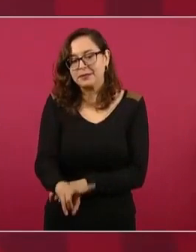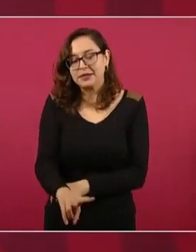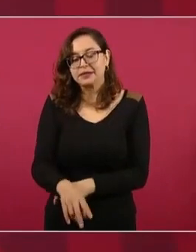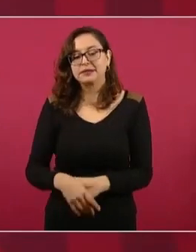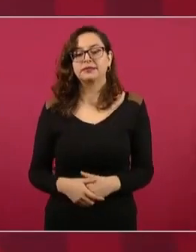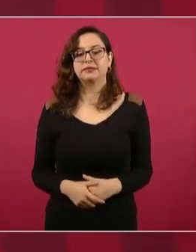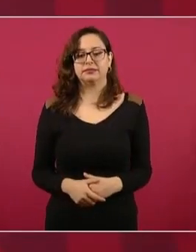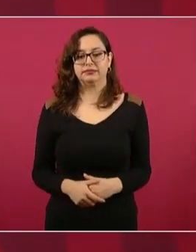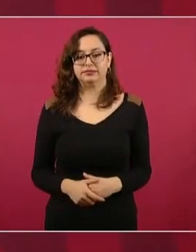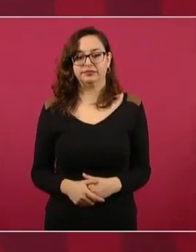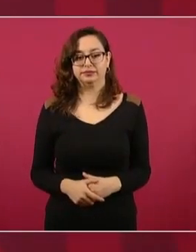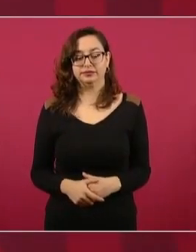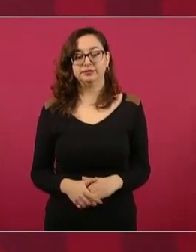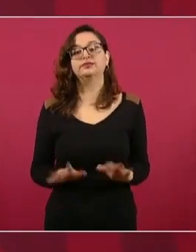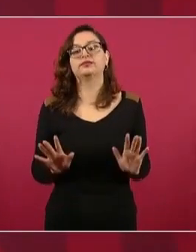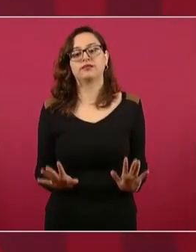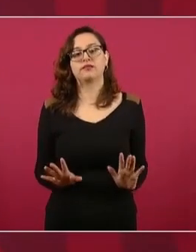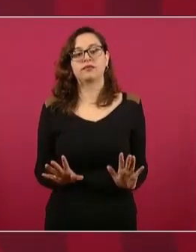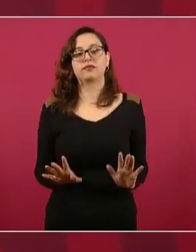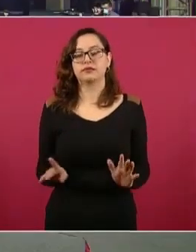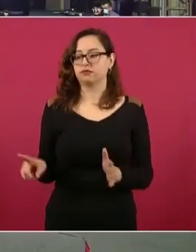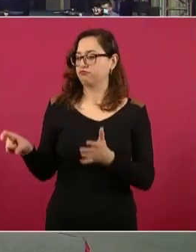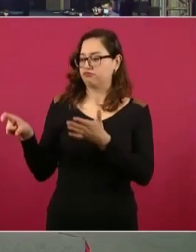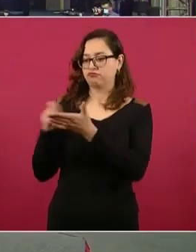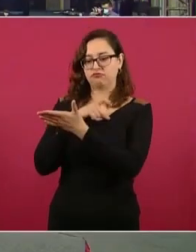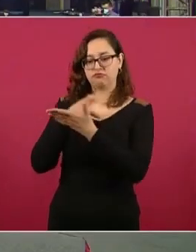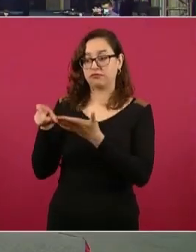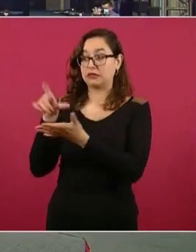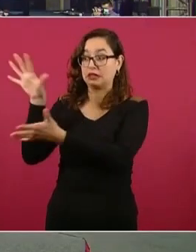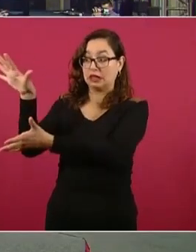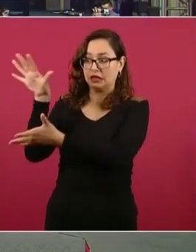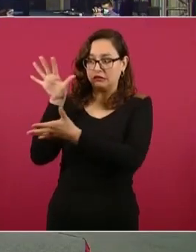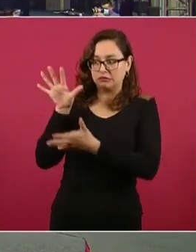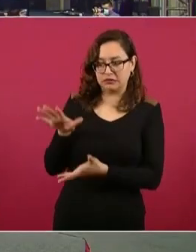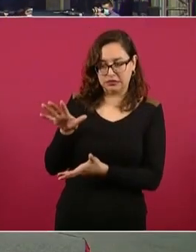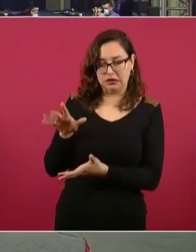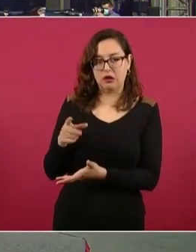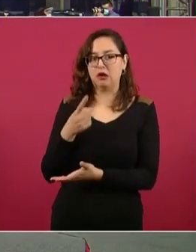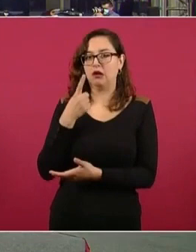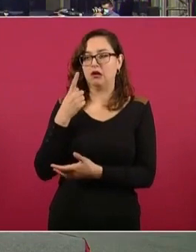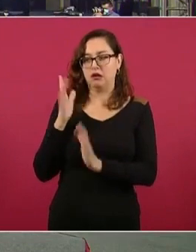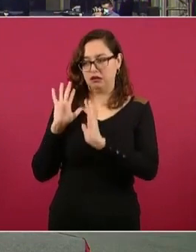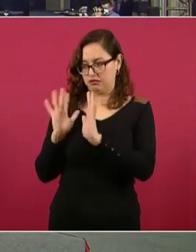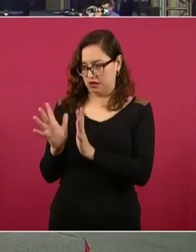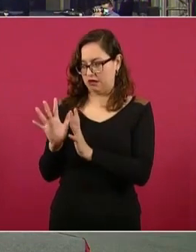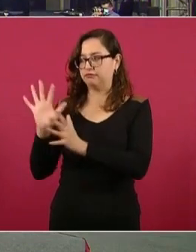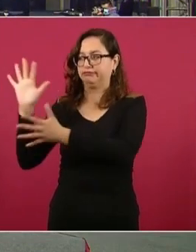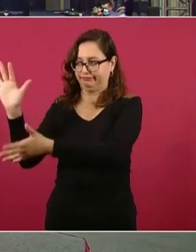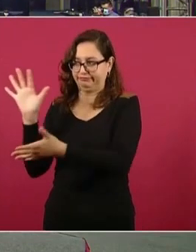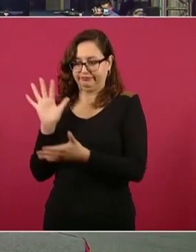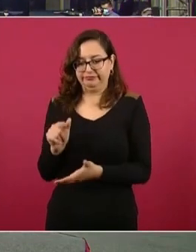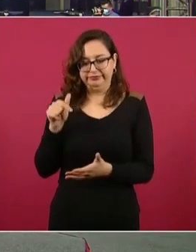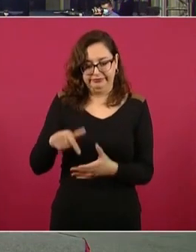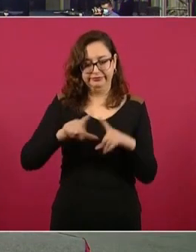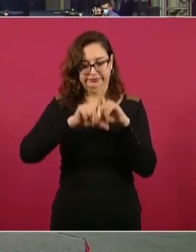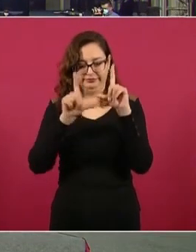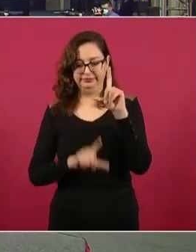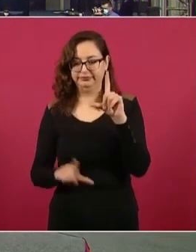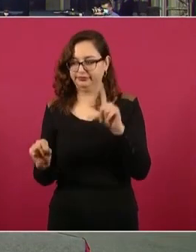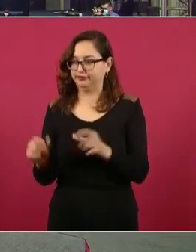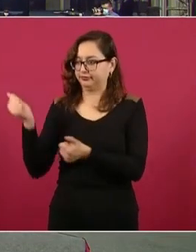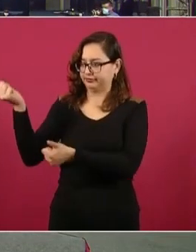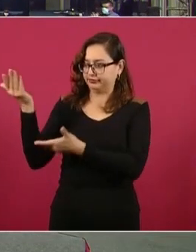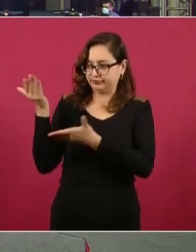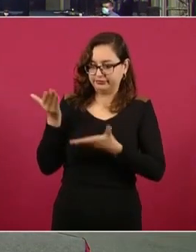la adquisición de las medicinas, ahí hay un problema. Ya. Luego, la distribución,